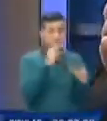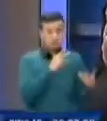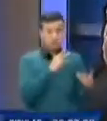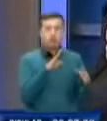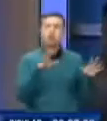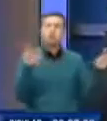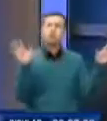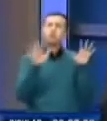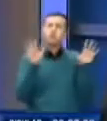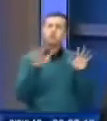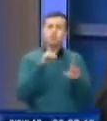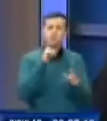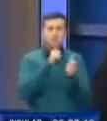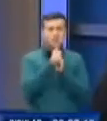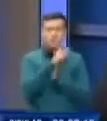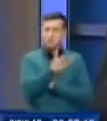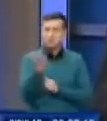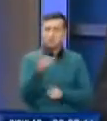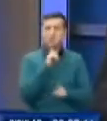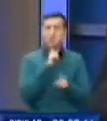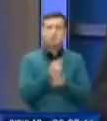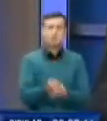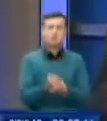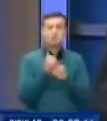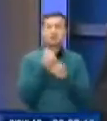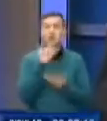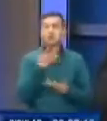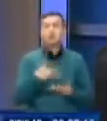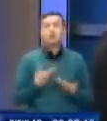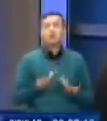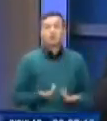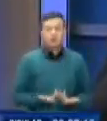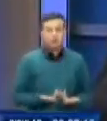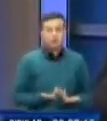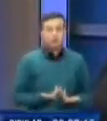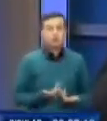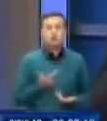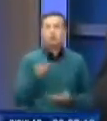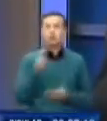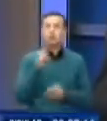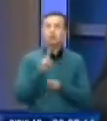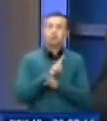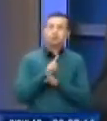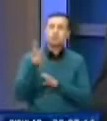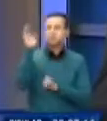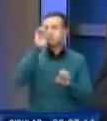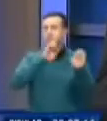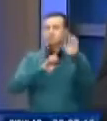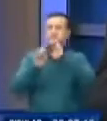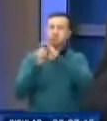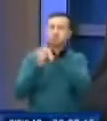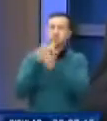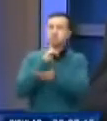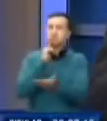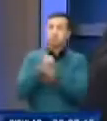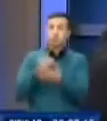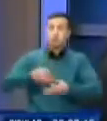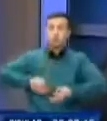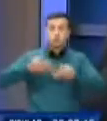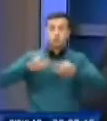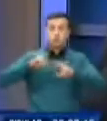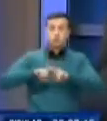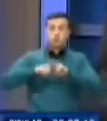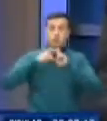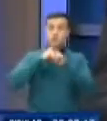guerra estos mismos jugadores nos han servido para ver justamente cómo vamos a monitorear al cotopaxi en un momento de